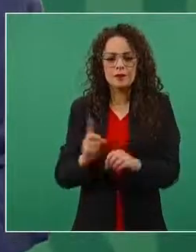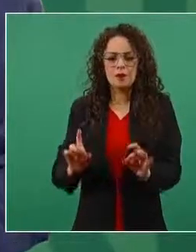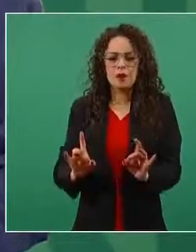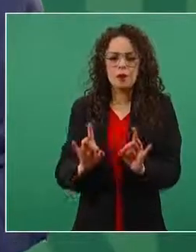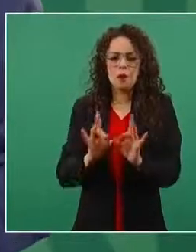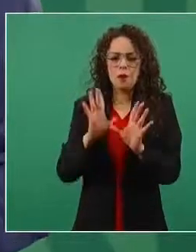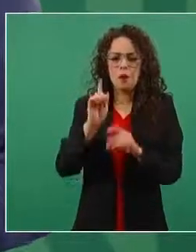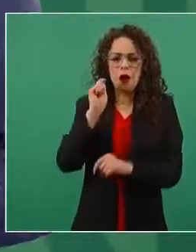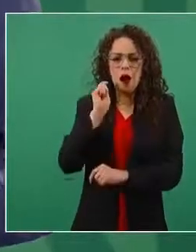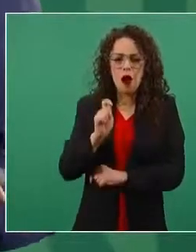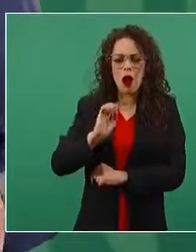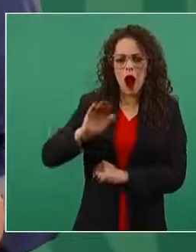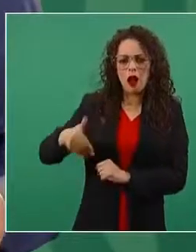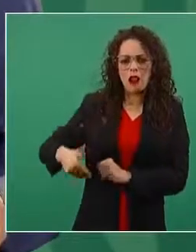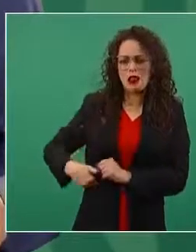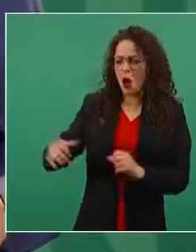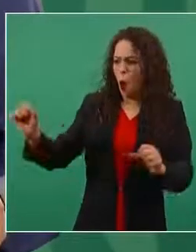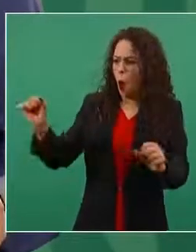bombazo,